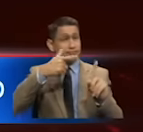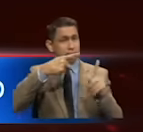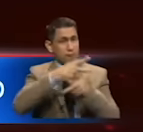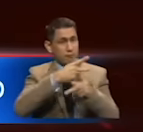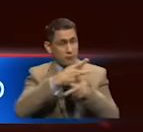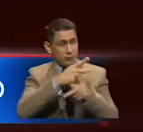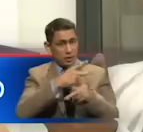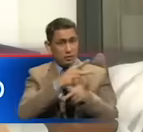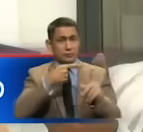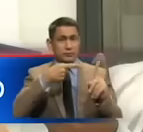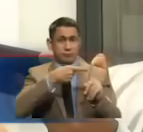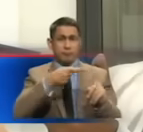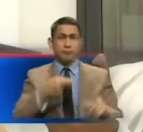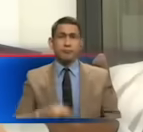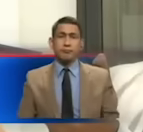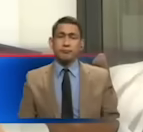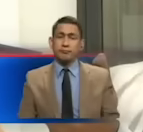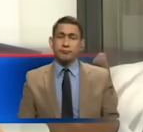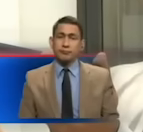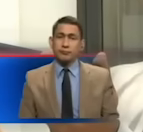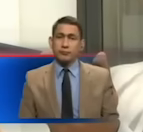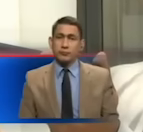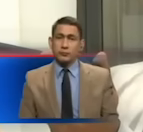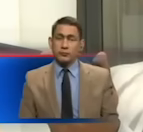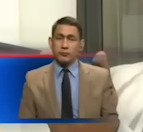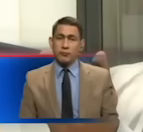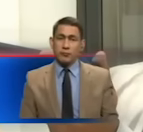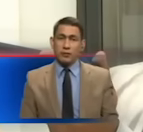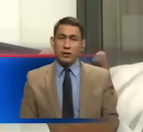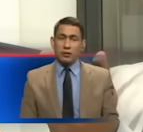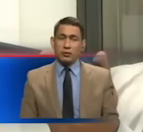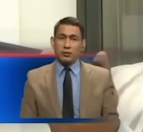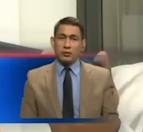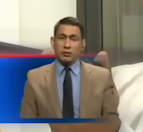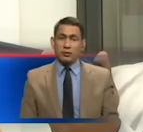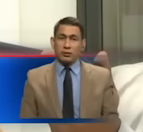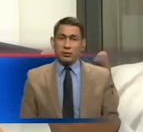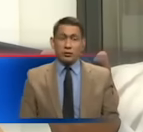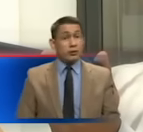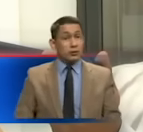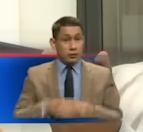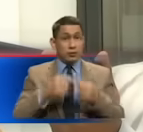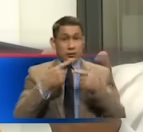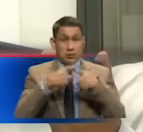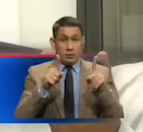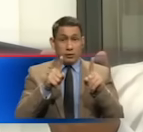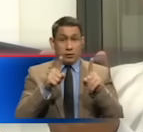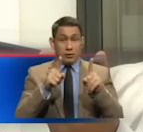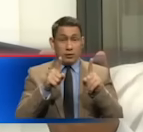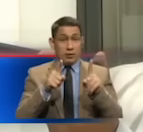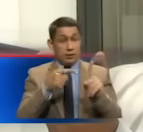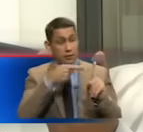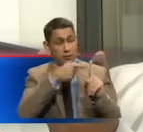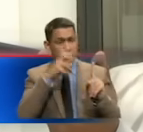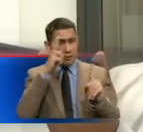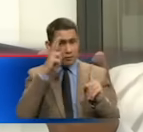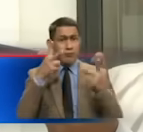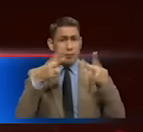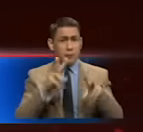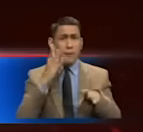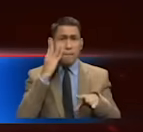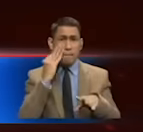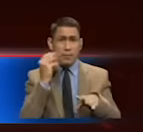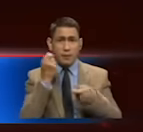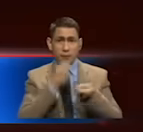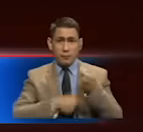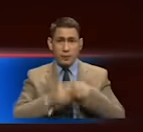de Guayabamba. No es únicamente asociado o relacionado a delitos contra la vida, sino secuestro, extorsión y lo que es el tráfico de drogas en ese territorio.